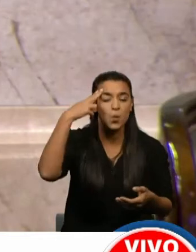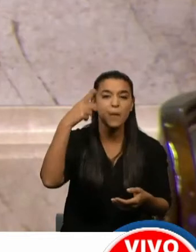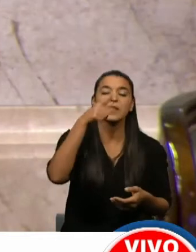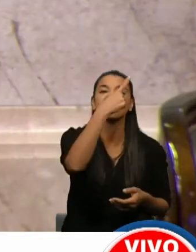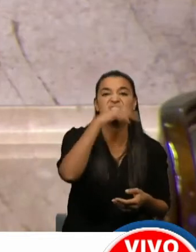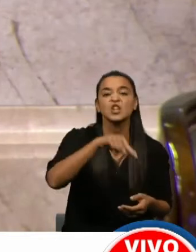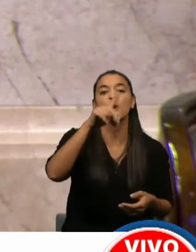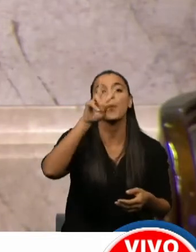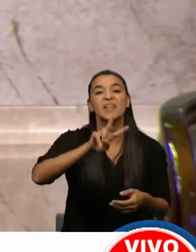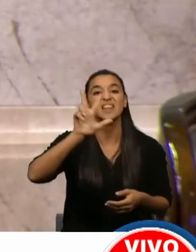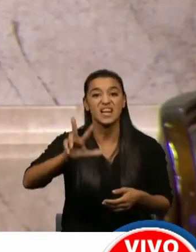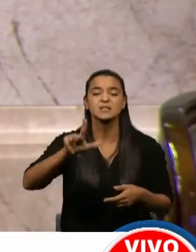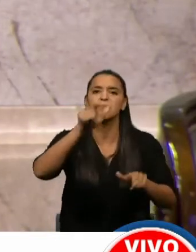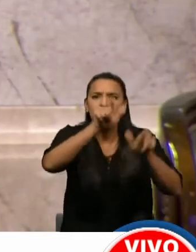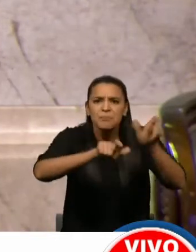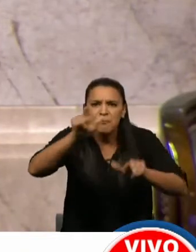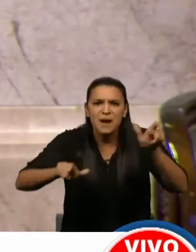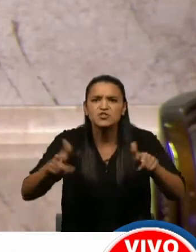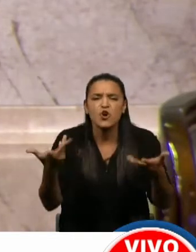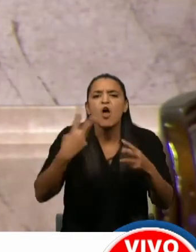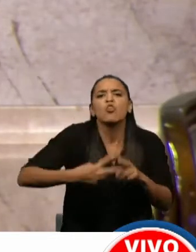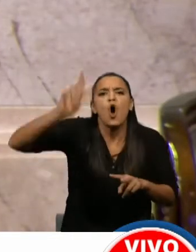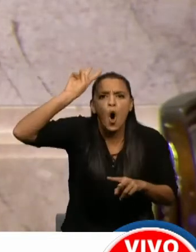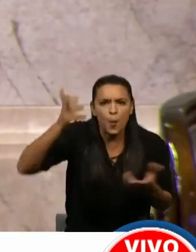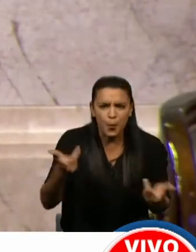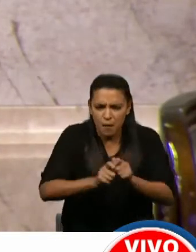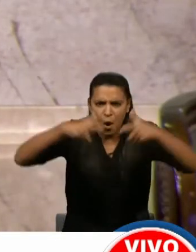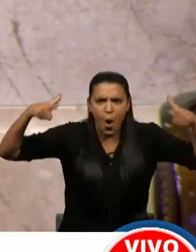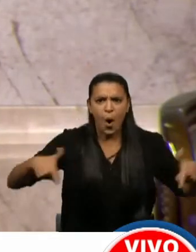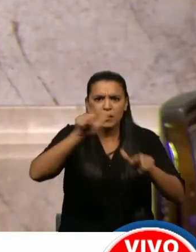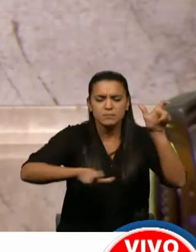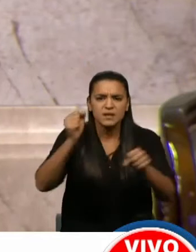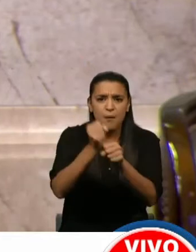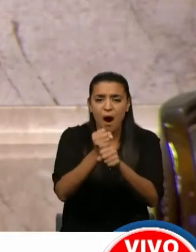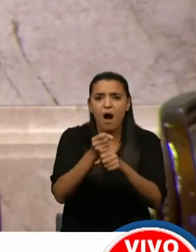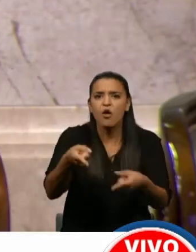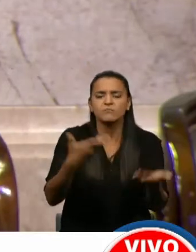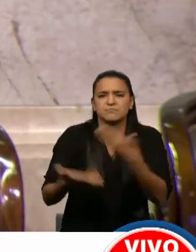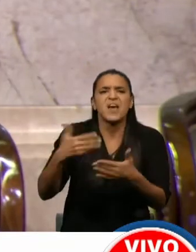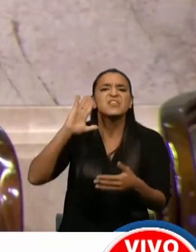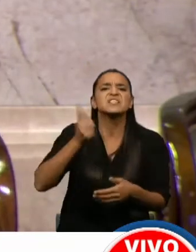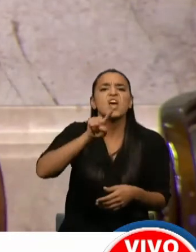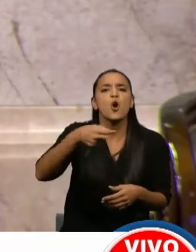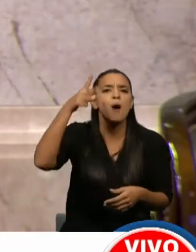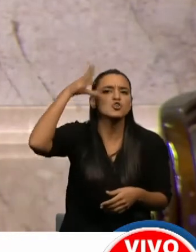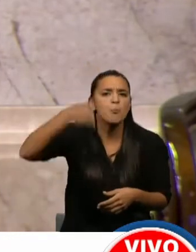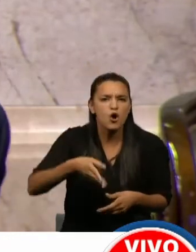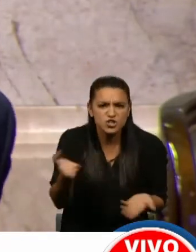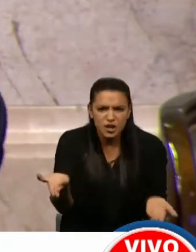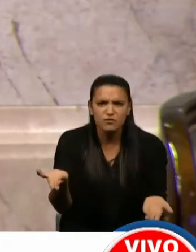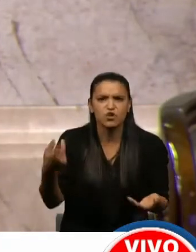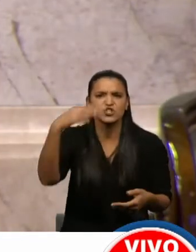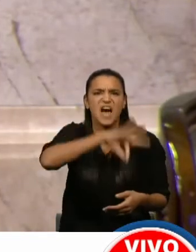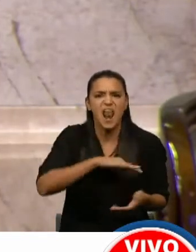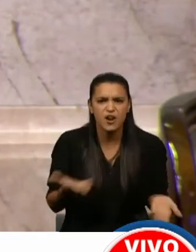2.139.396, 23,2%, casi duplicó, al mismo tiempo que los trabajadores retrocedían un 16,8% en